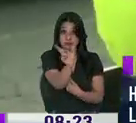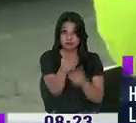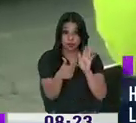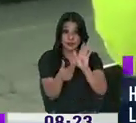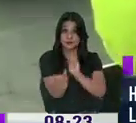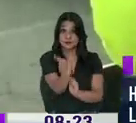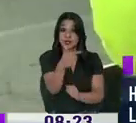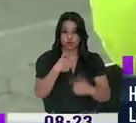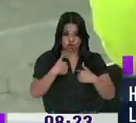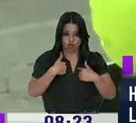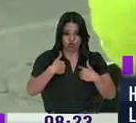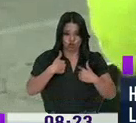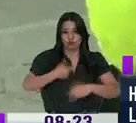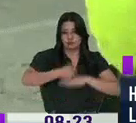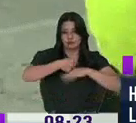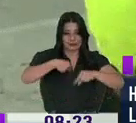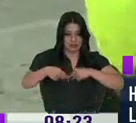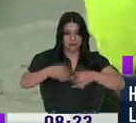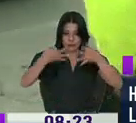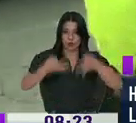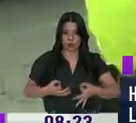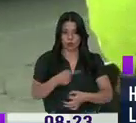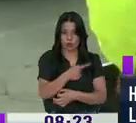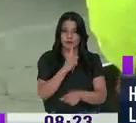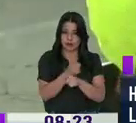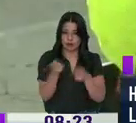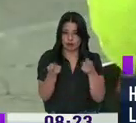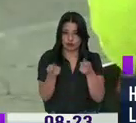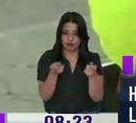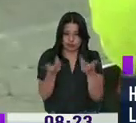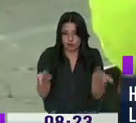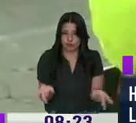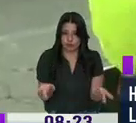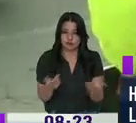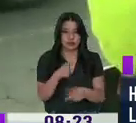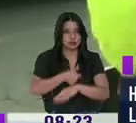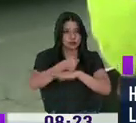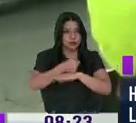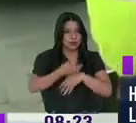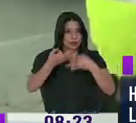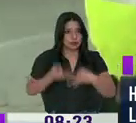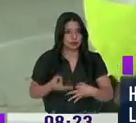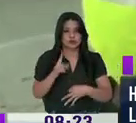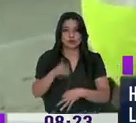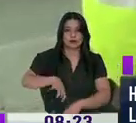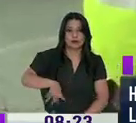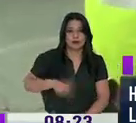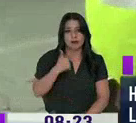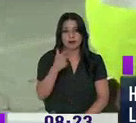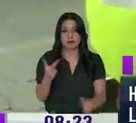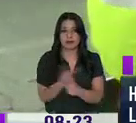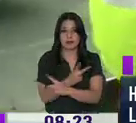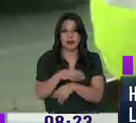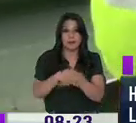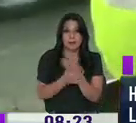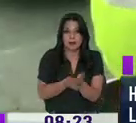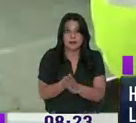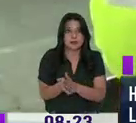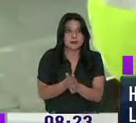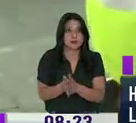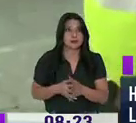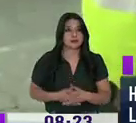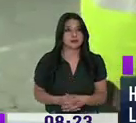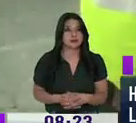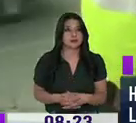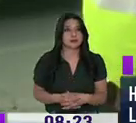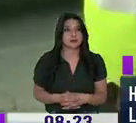para que sí tenga la certeza y la seguridad de que es un operativo por parte de la autoridad y no algún tipo de delincuente que está aprovechándose de la situación.